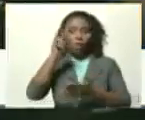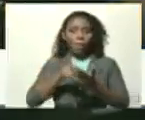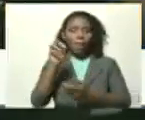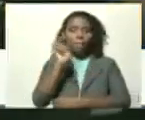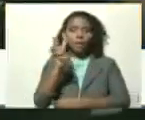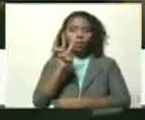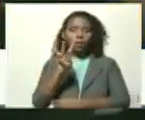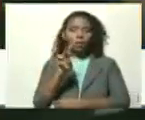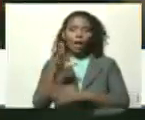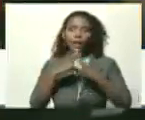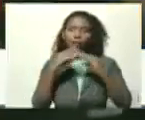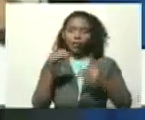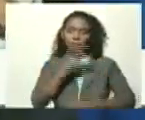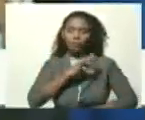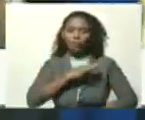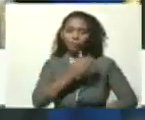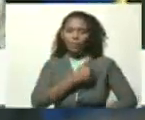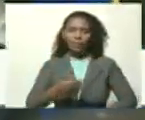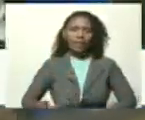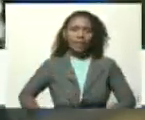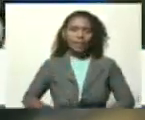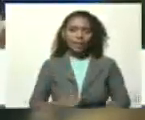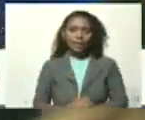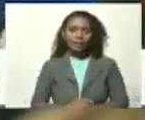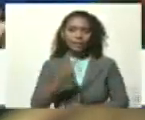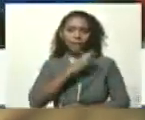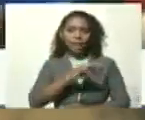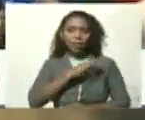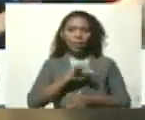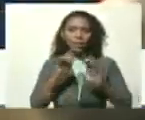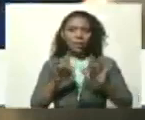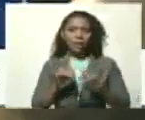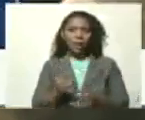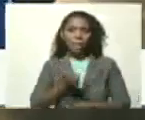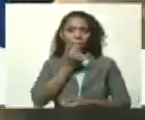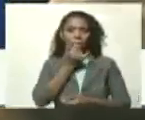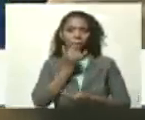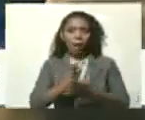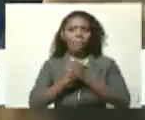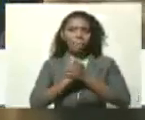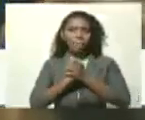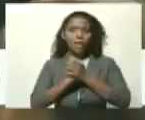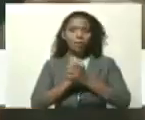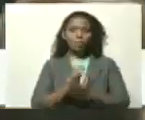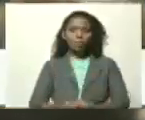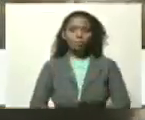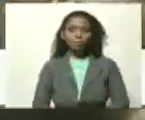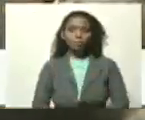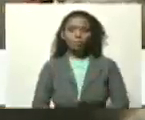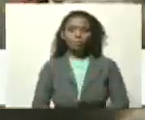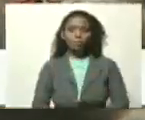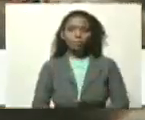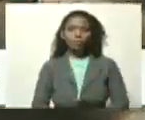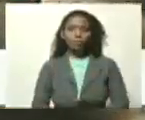2022. Es todo, señor presidente, señora secretaria accidental, colegas parlamentarios.